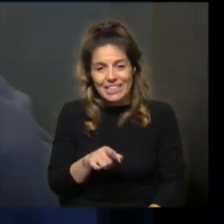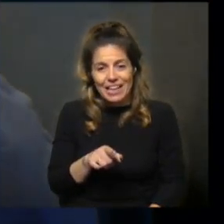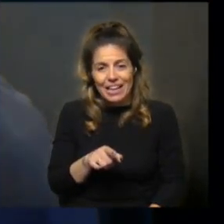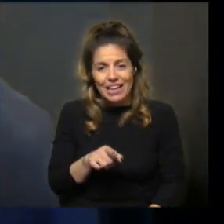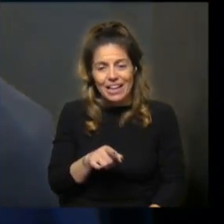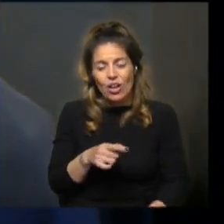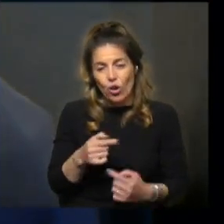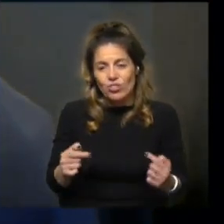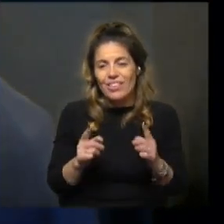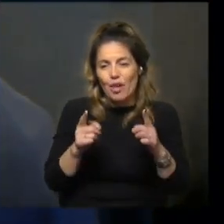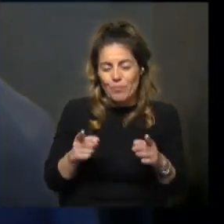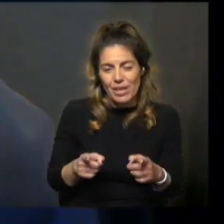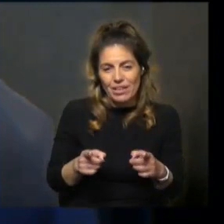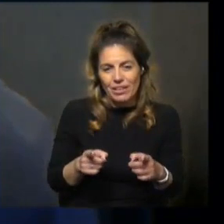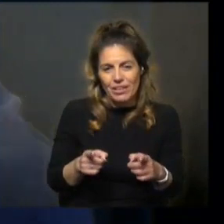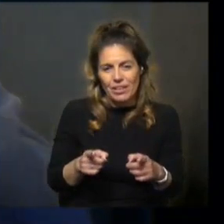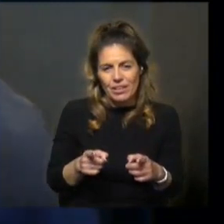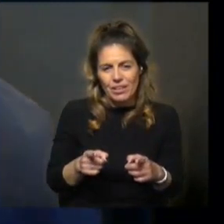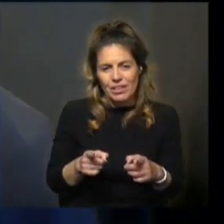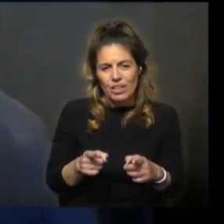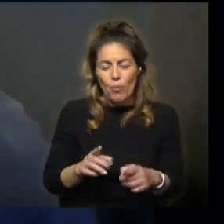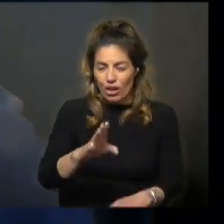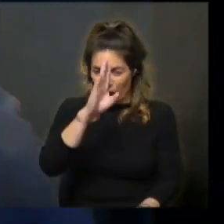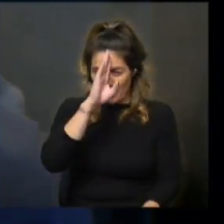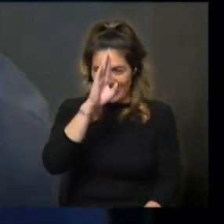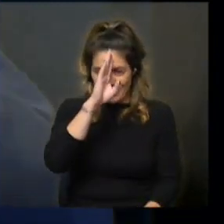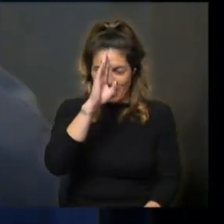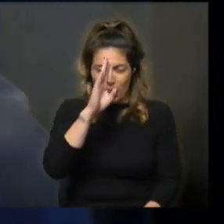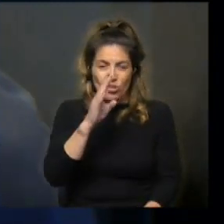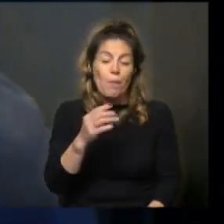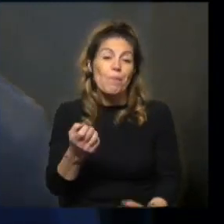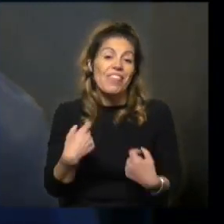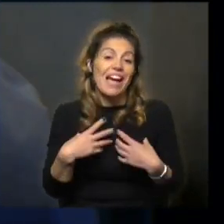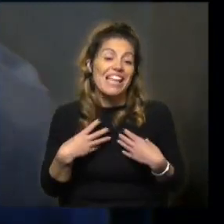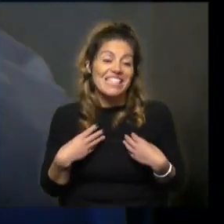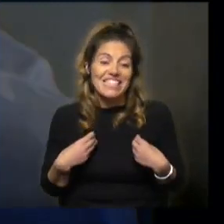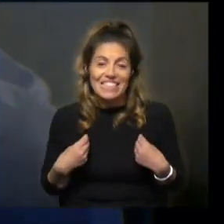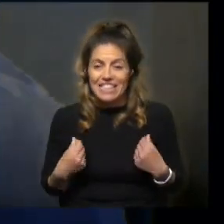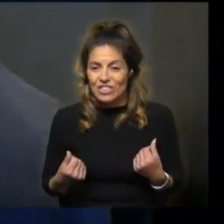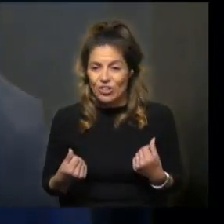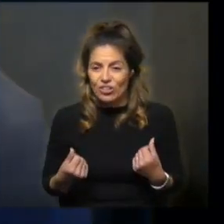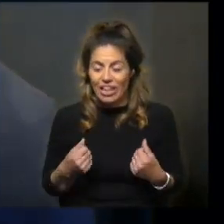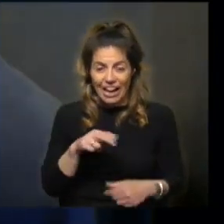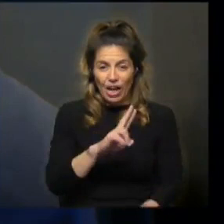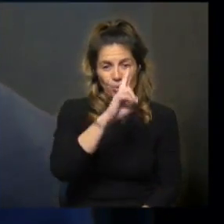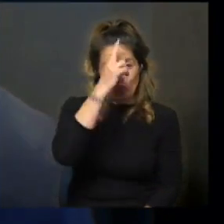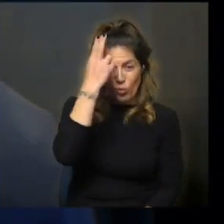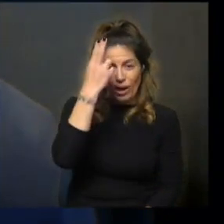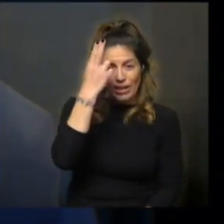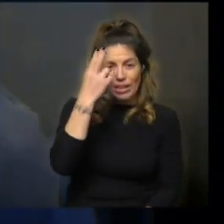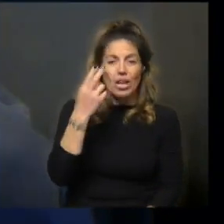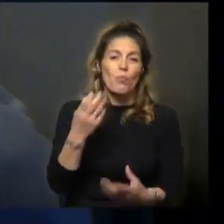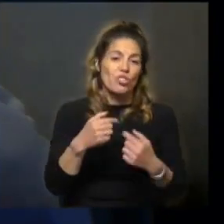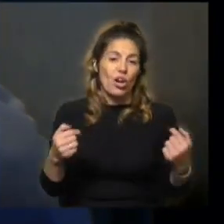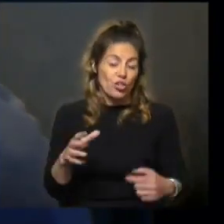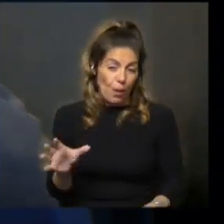esa cosa también digo como que aprendimos me da la sensación y por lo menos en Uruguay mucha cosa hemos